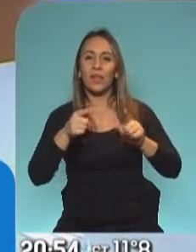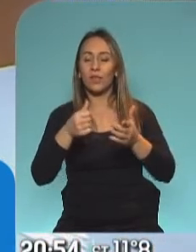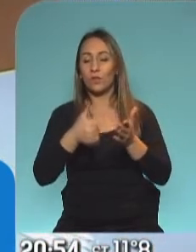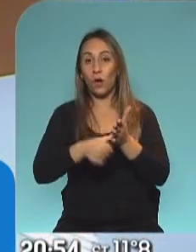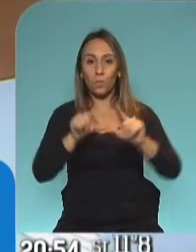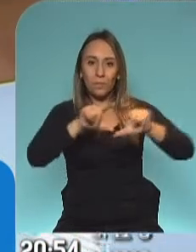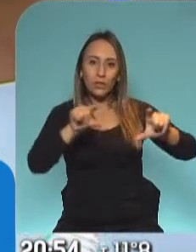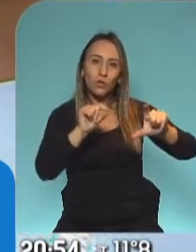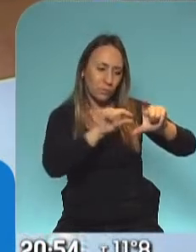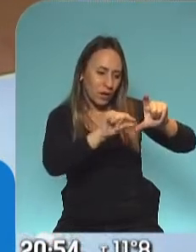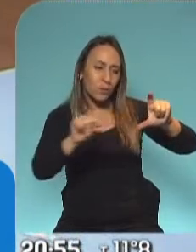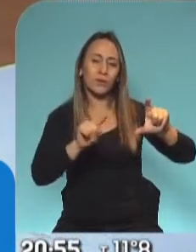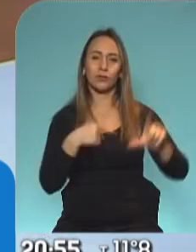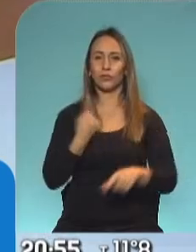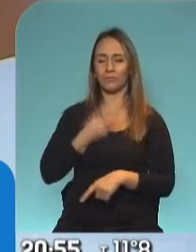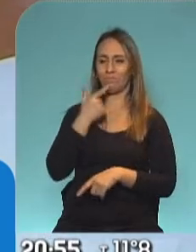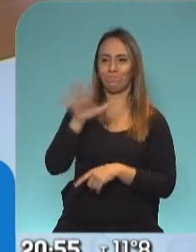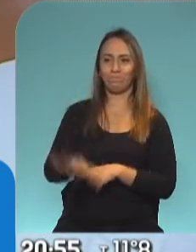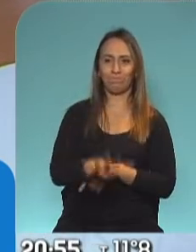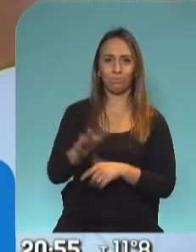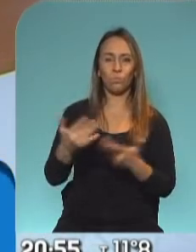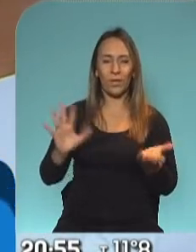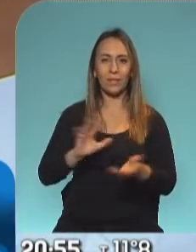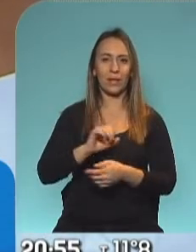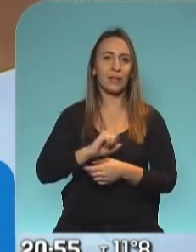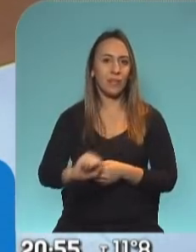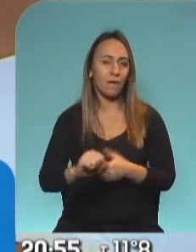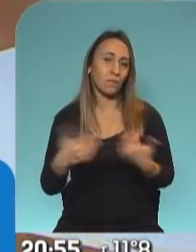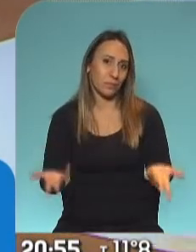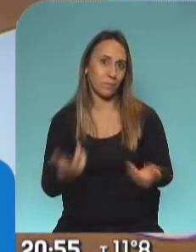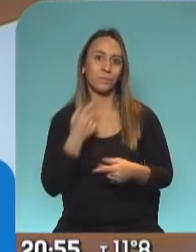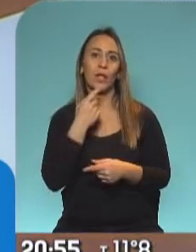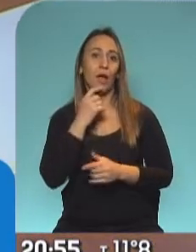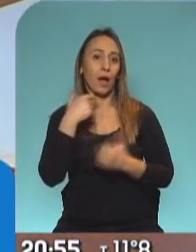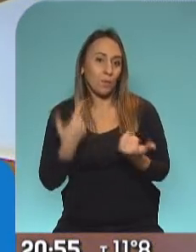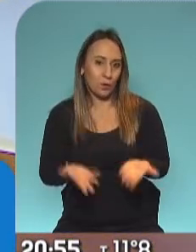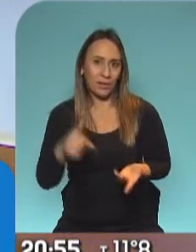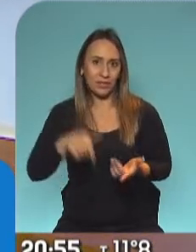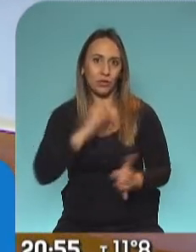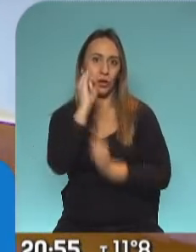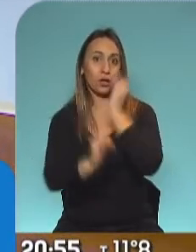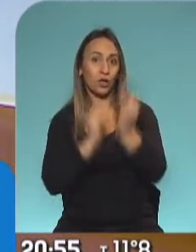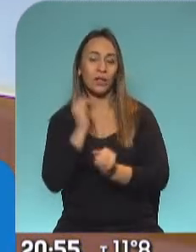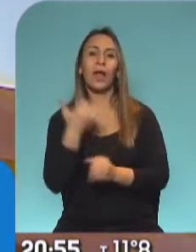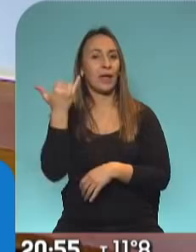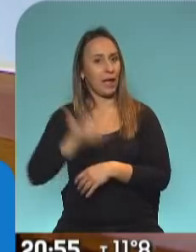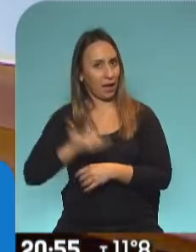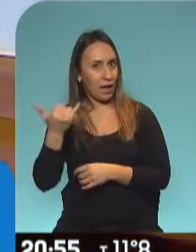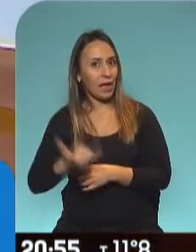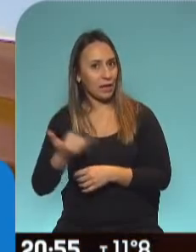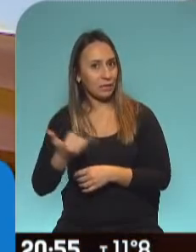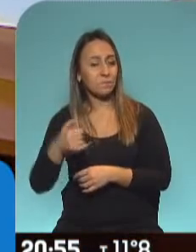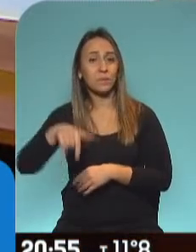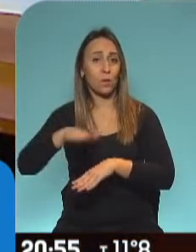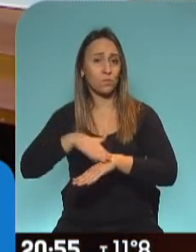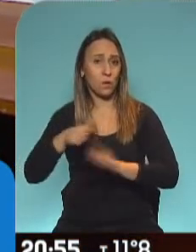nosotros sospechábamos que podía haber alguien y además, digo, aprovecho para contar acá que además existen, y sobre todo en este